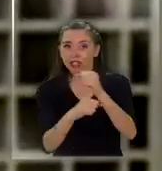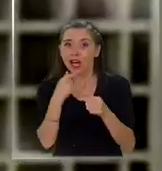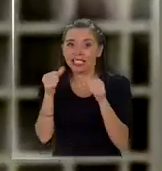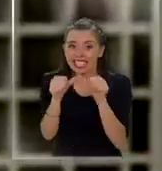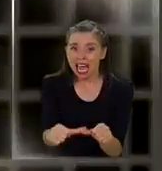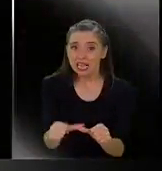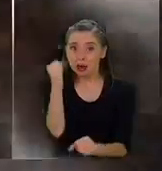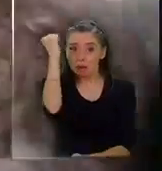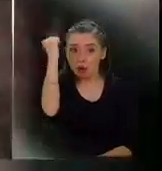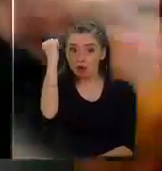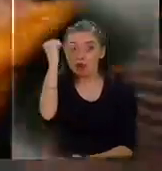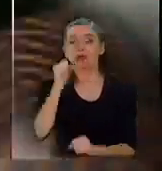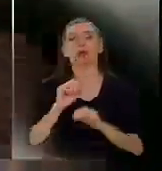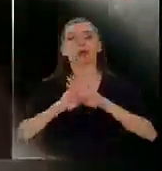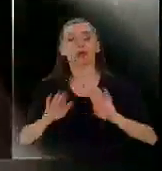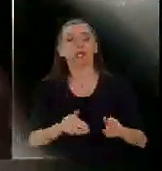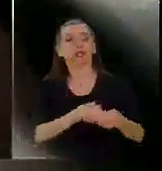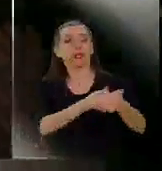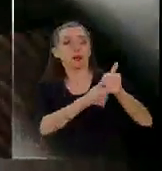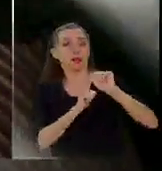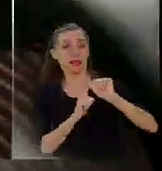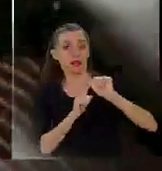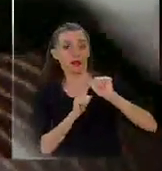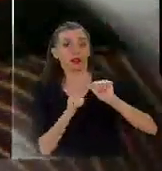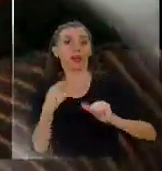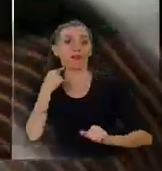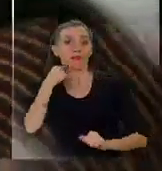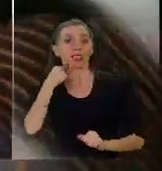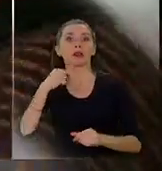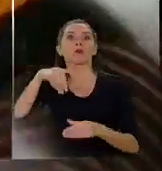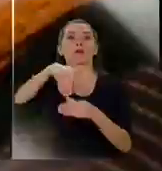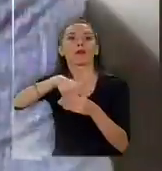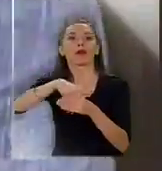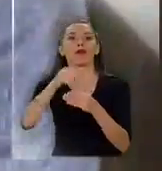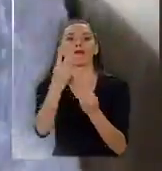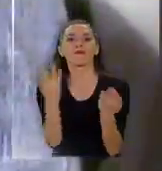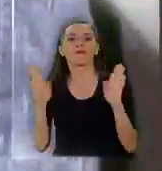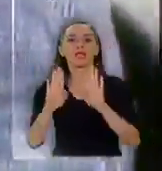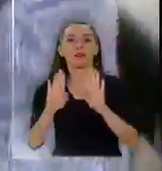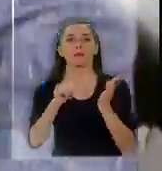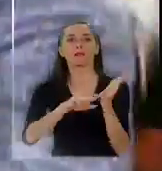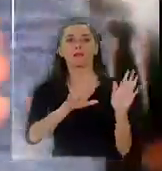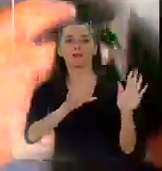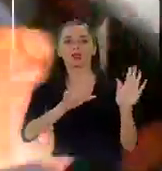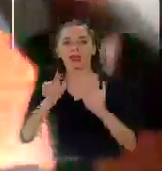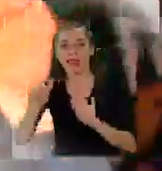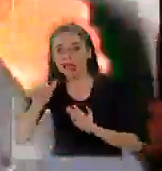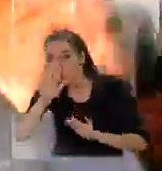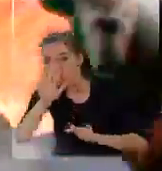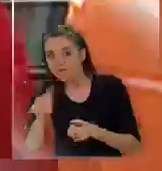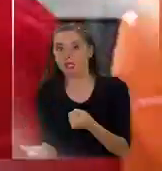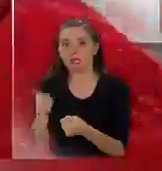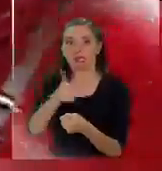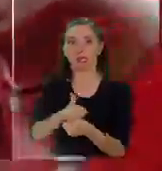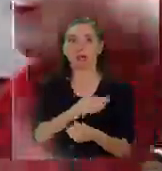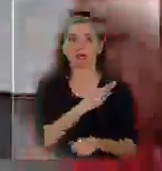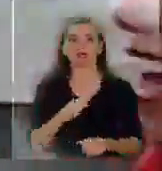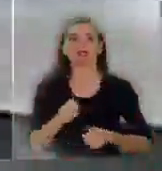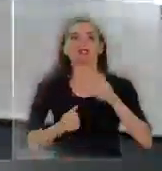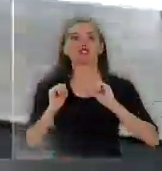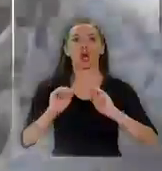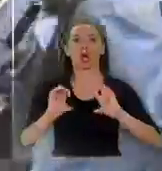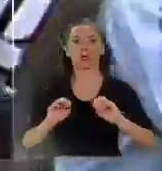en el poder. Luego de su derrota, víctima y símbolo del binominal el 89, ministro de Educación el 90, candidato de su